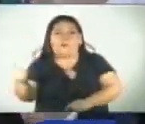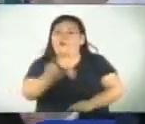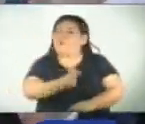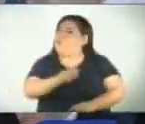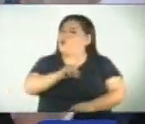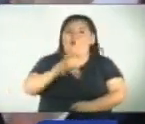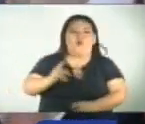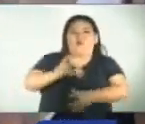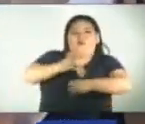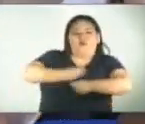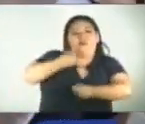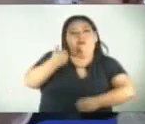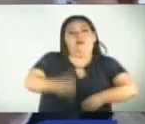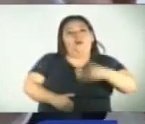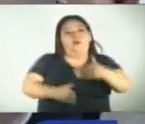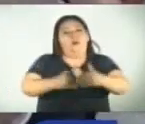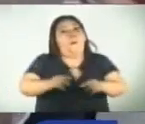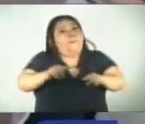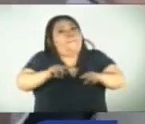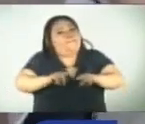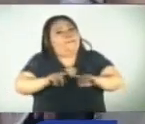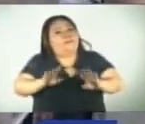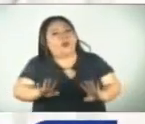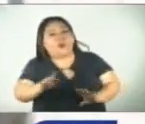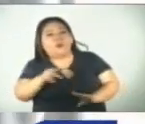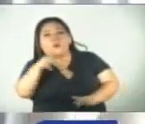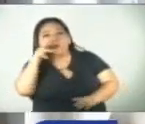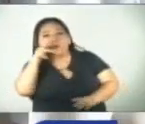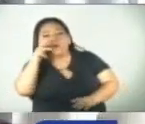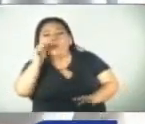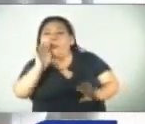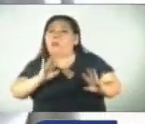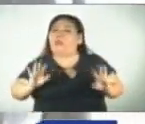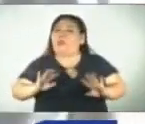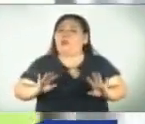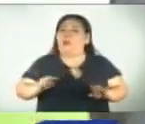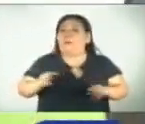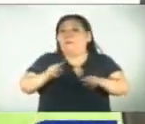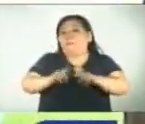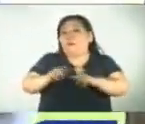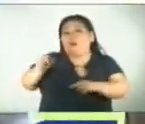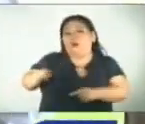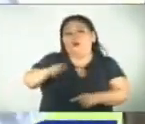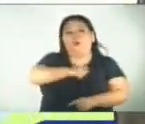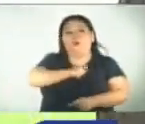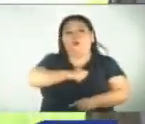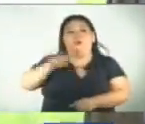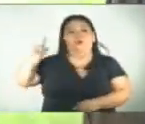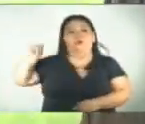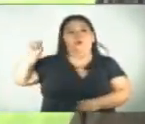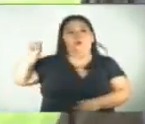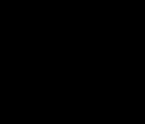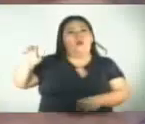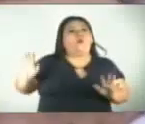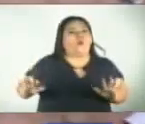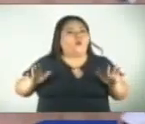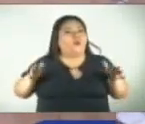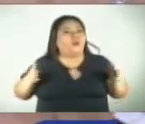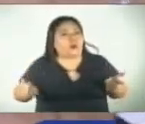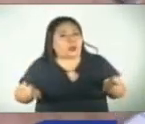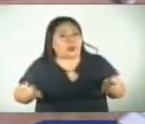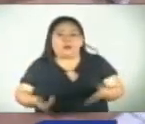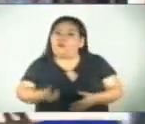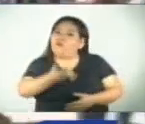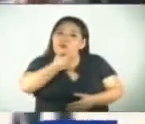procesos, pero no por una percepción difusa del electorado sobre el papel del ente colegiado, sino por falta de información